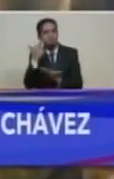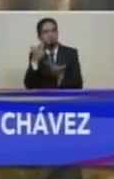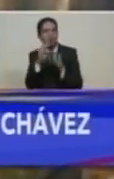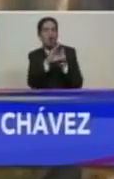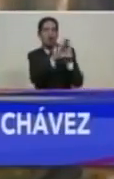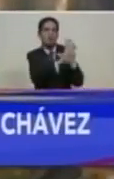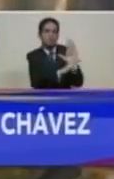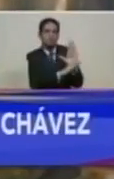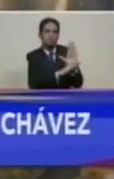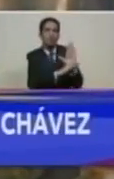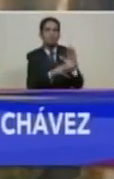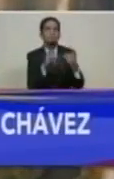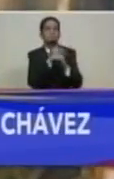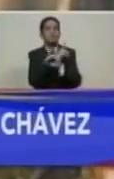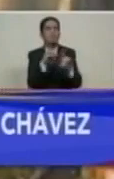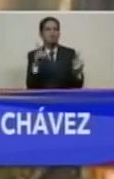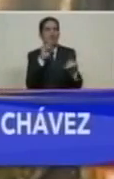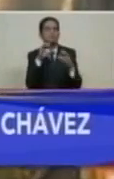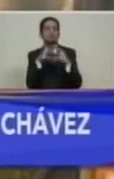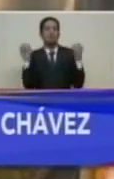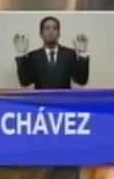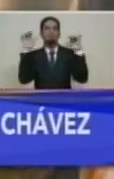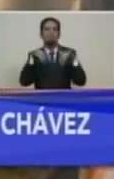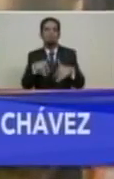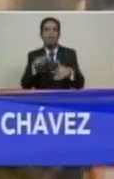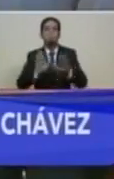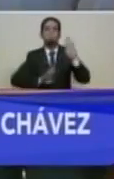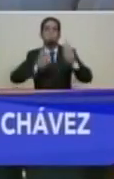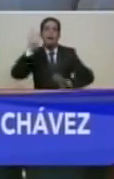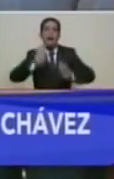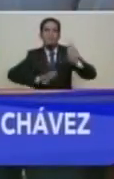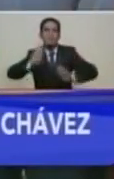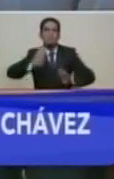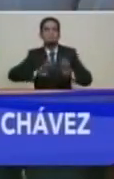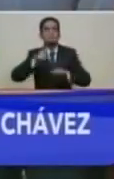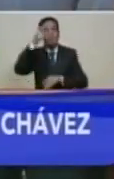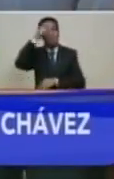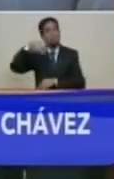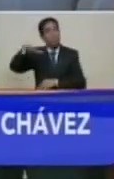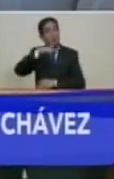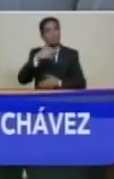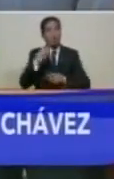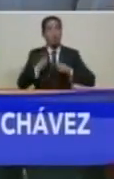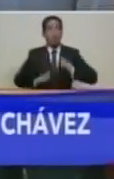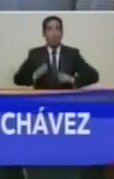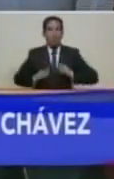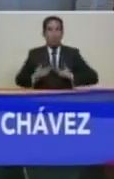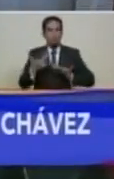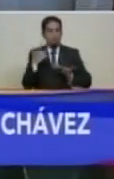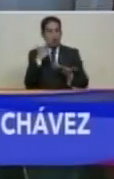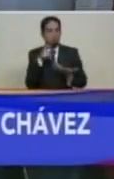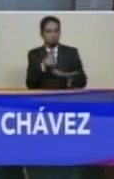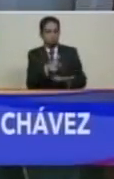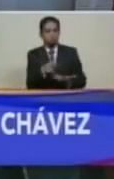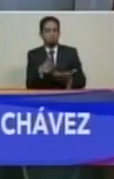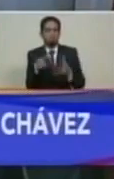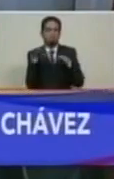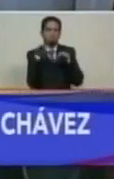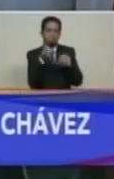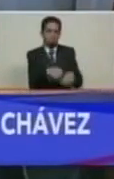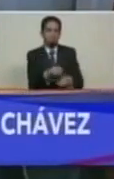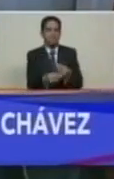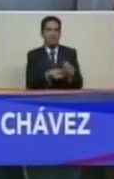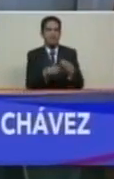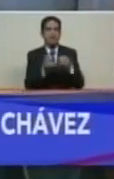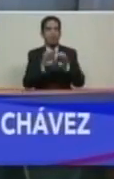Constitución de democracia participativa y protagónica. Aquí se ve un pueblo ocupado de su educación, de la educación de